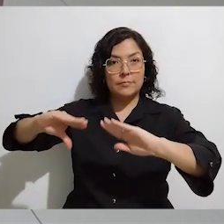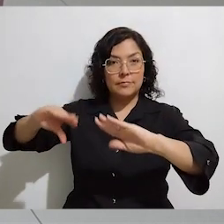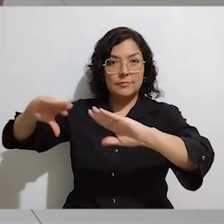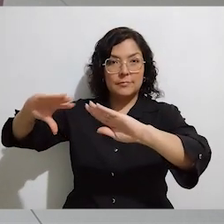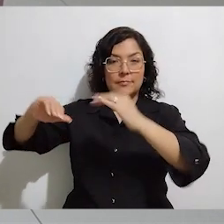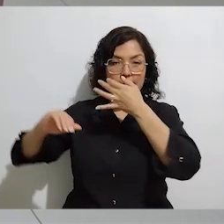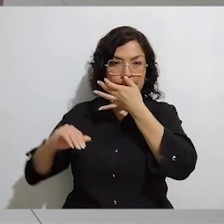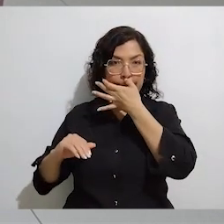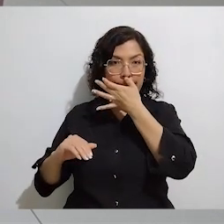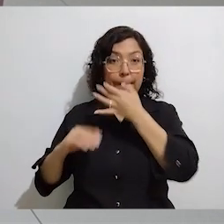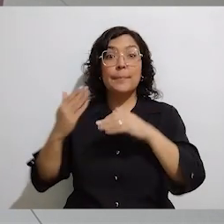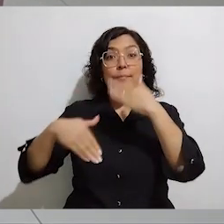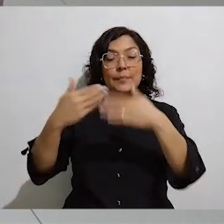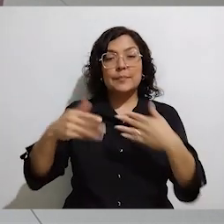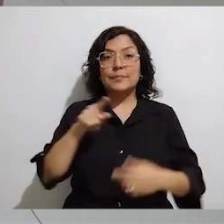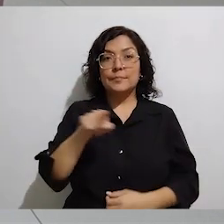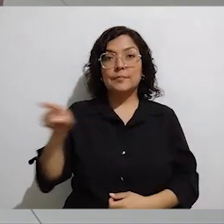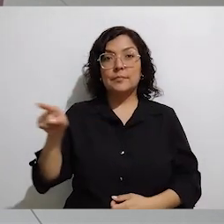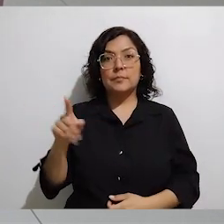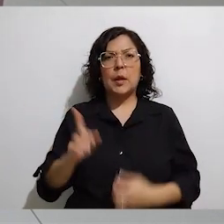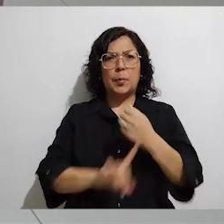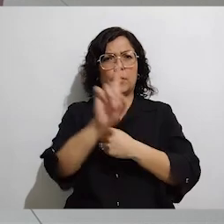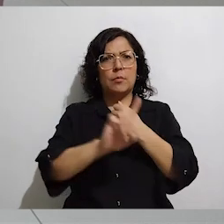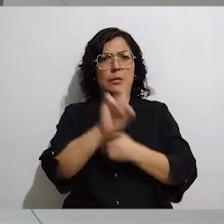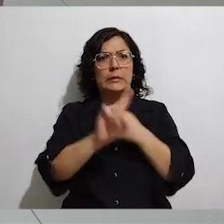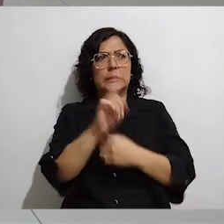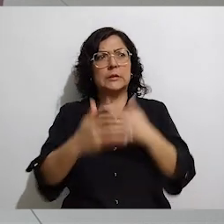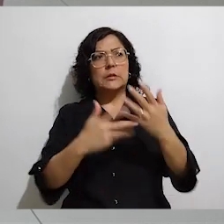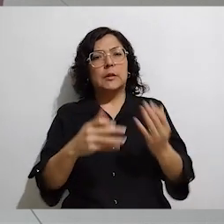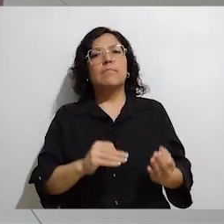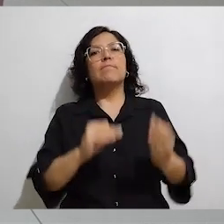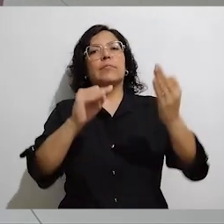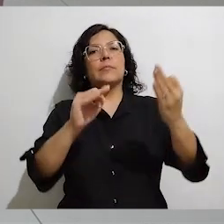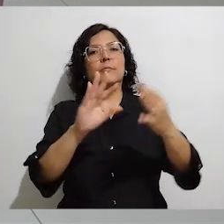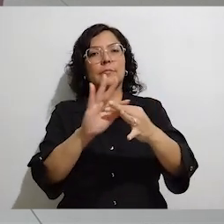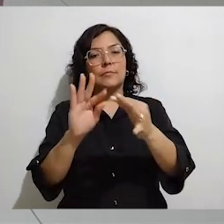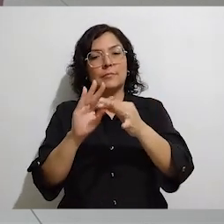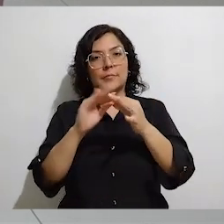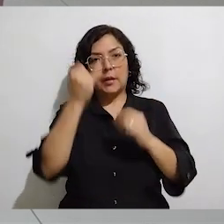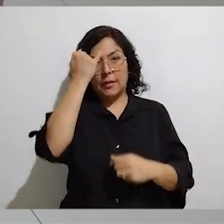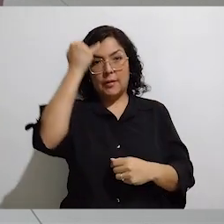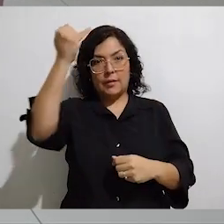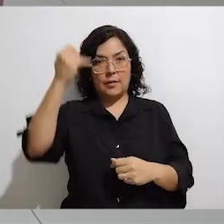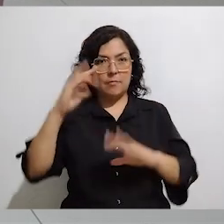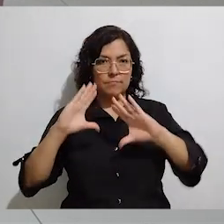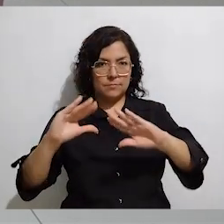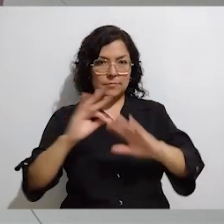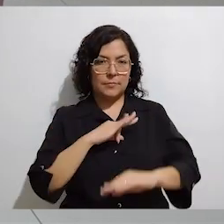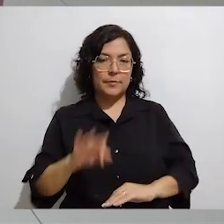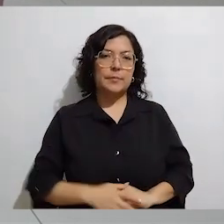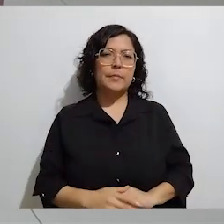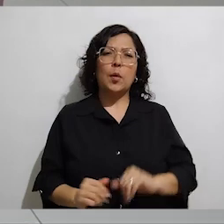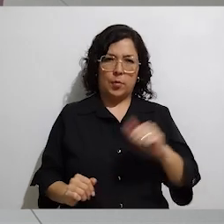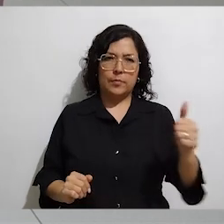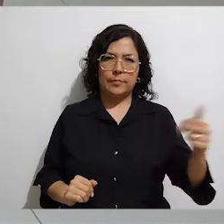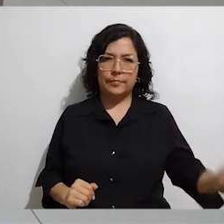investigación y obviamente la creación de las soluciones para los problemas que nos aquejan. En ese sentido, una pregunta que me formulaban